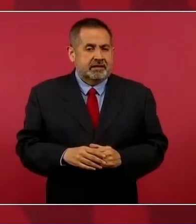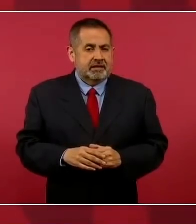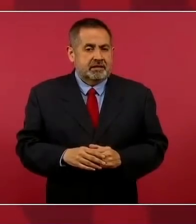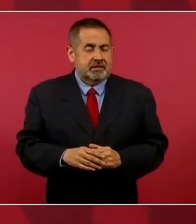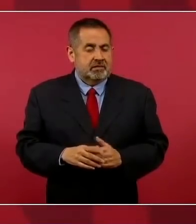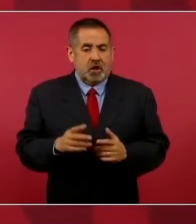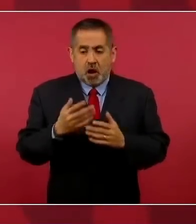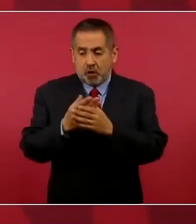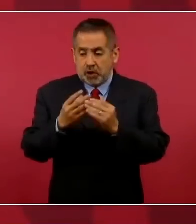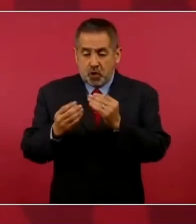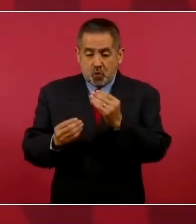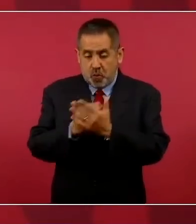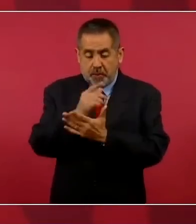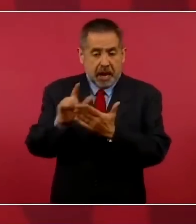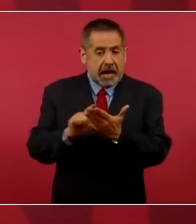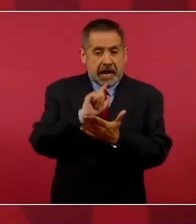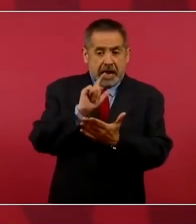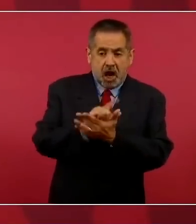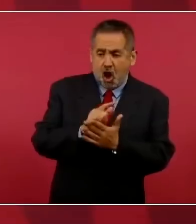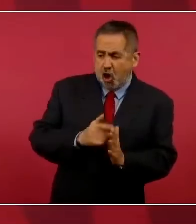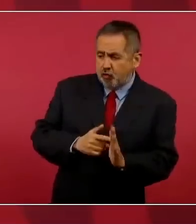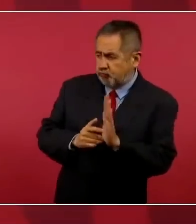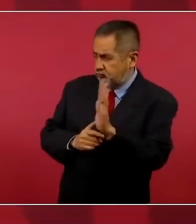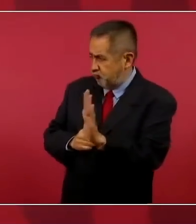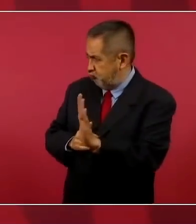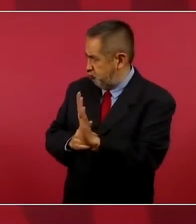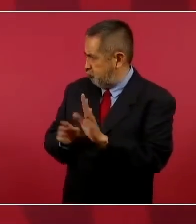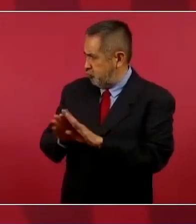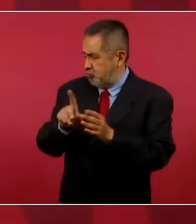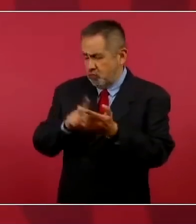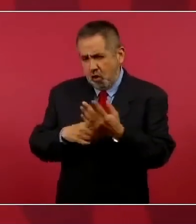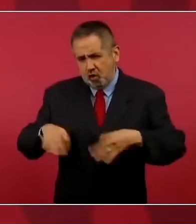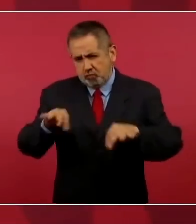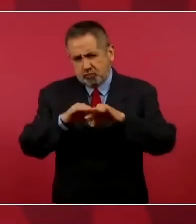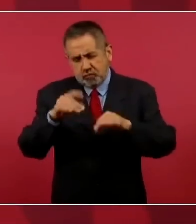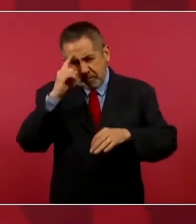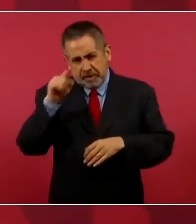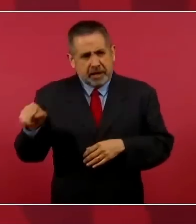va la ley al Poder Judicial,